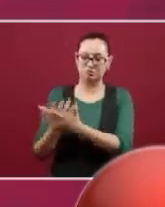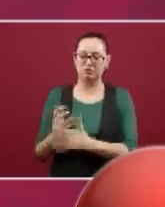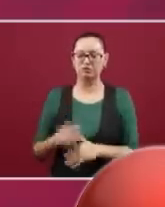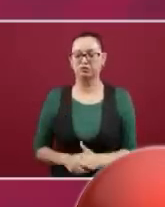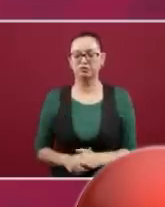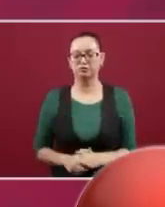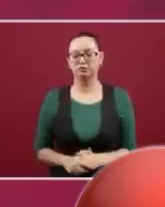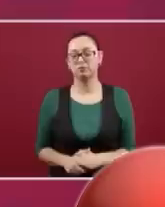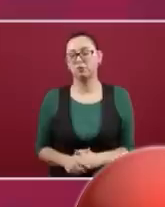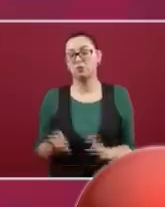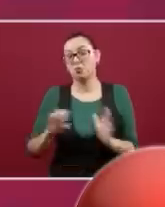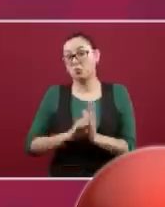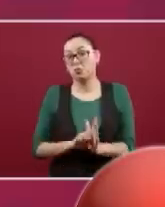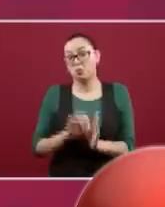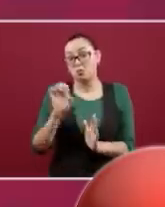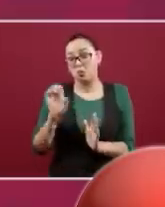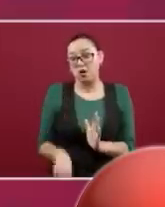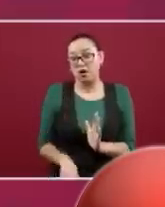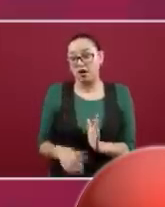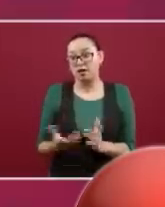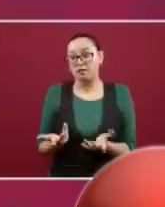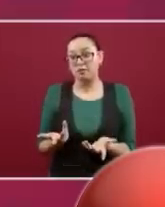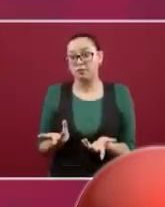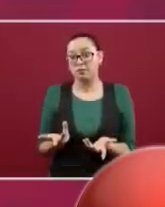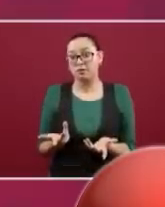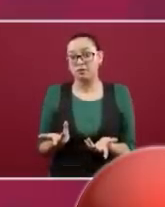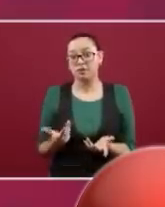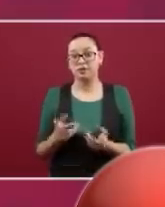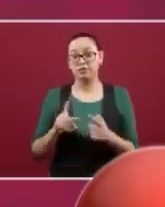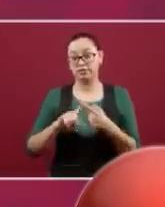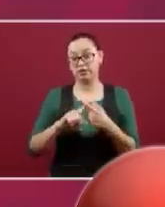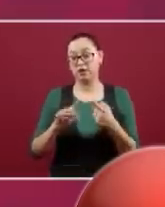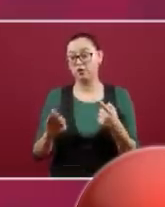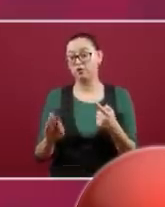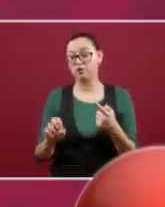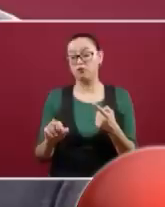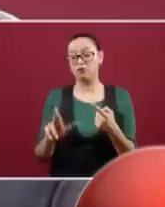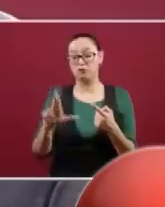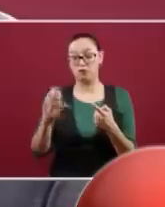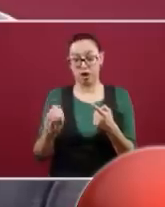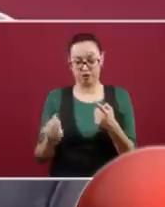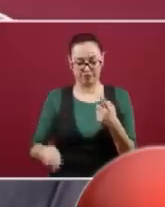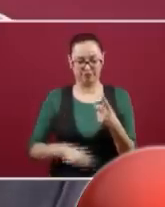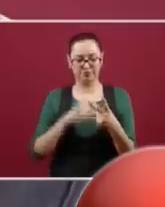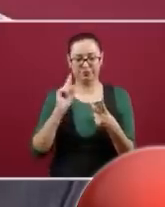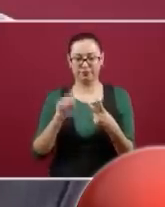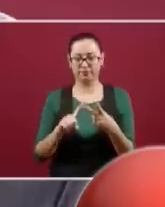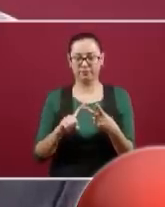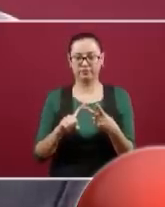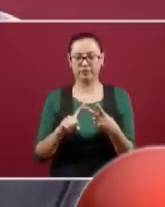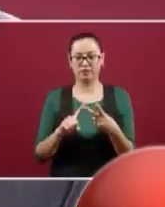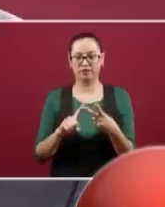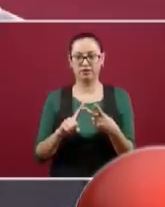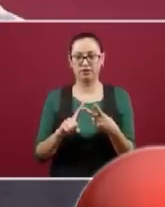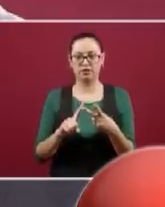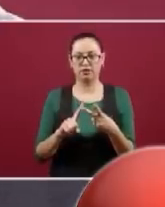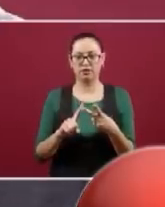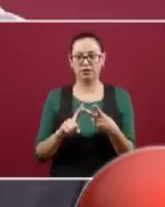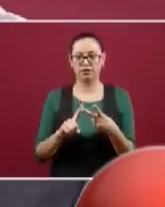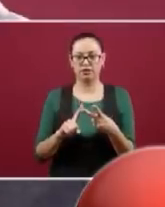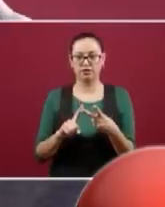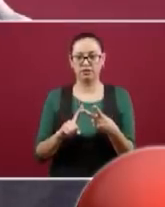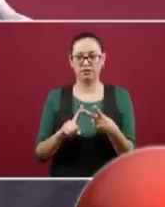termina de aprobarse lo del fuero, lo de la